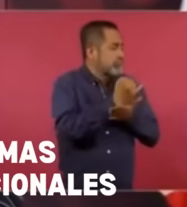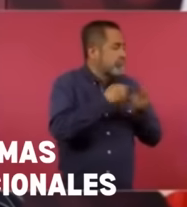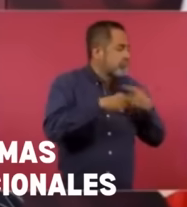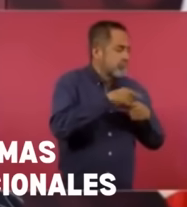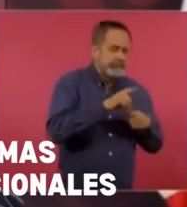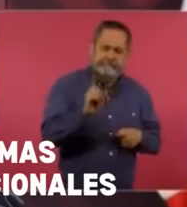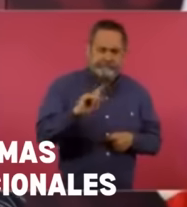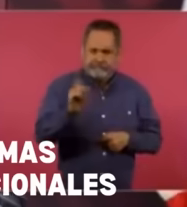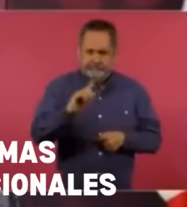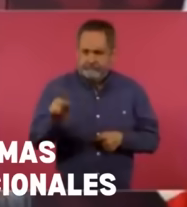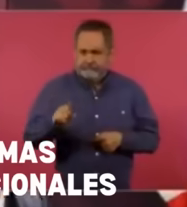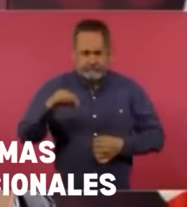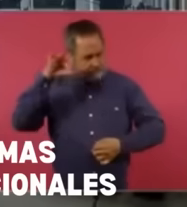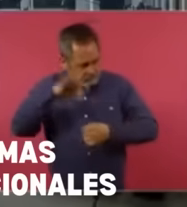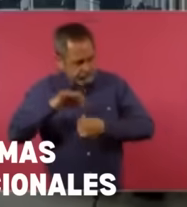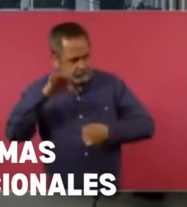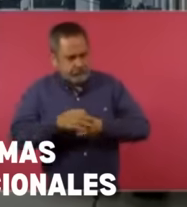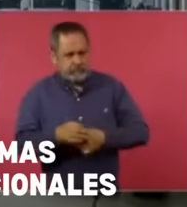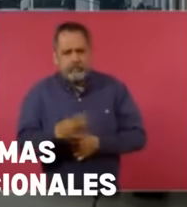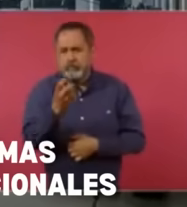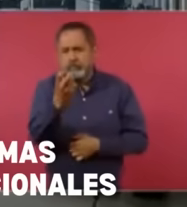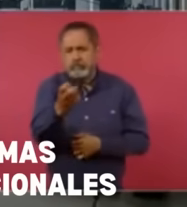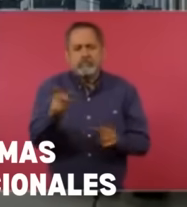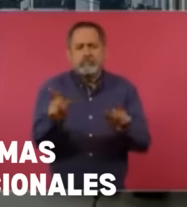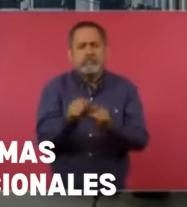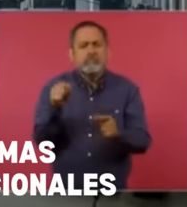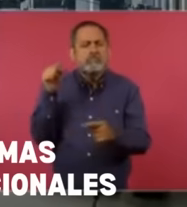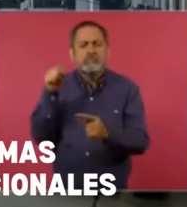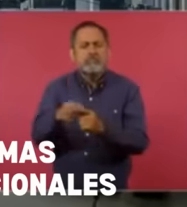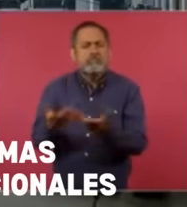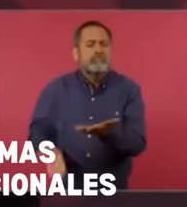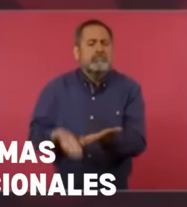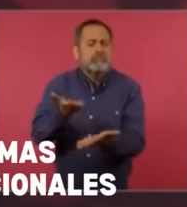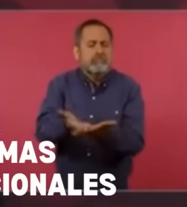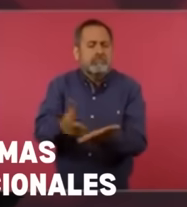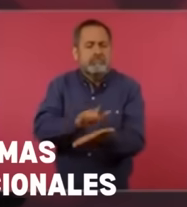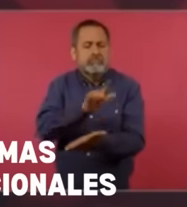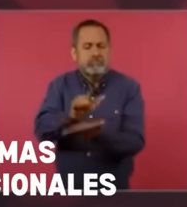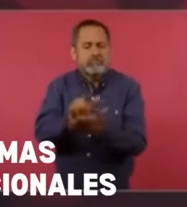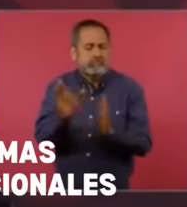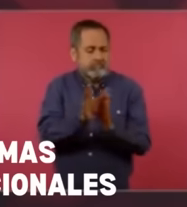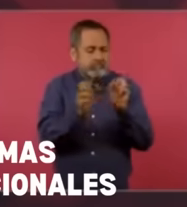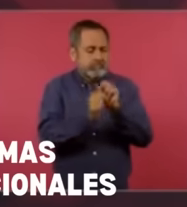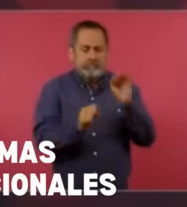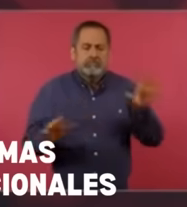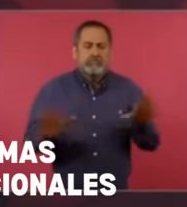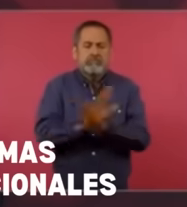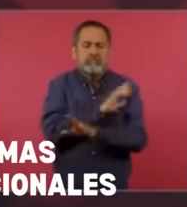cupular eso es la reforma y no